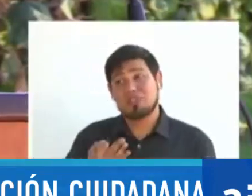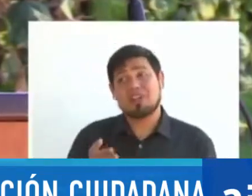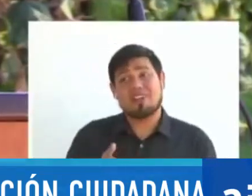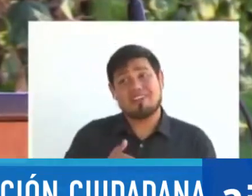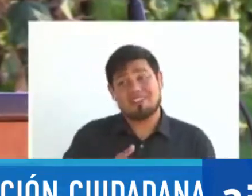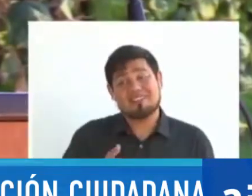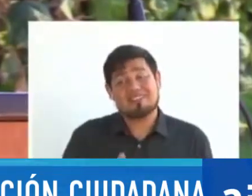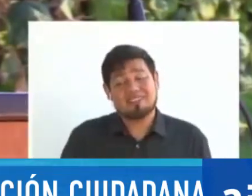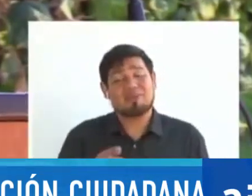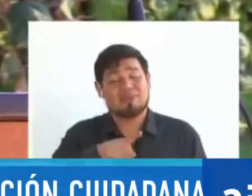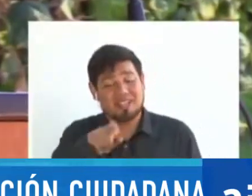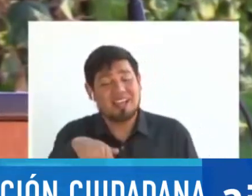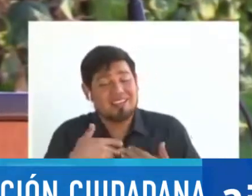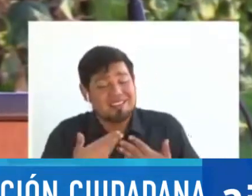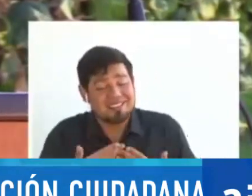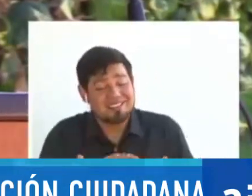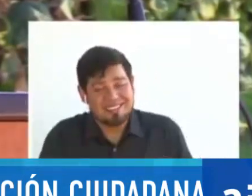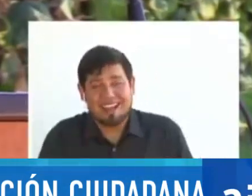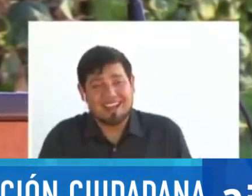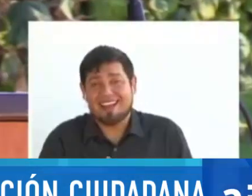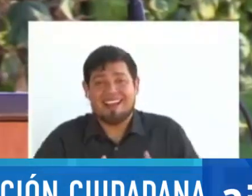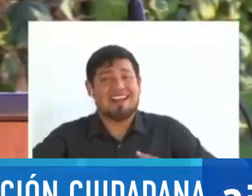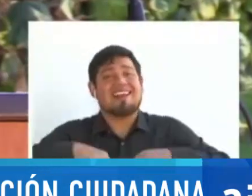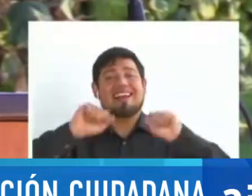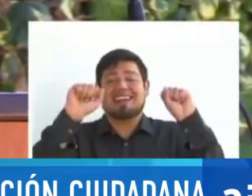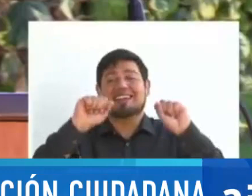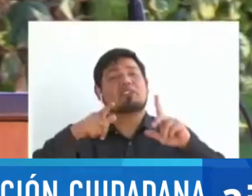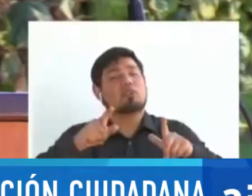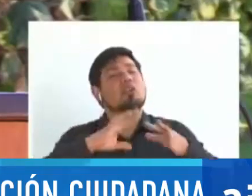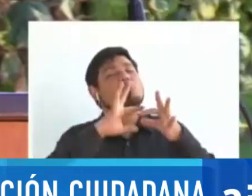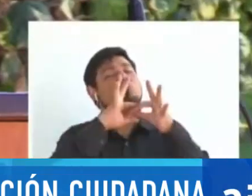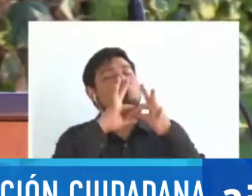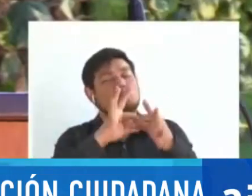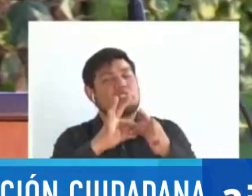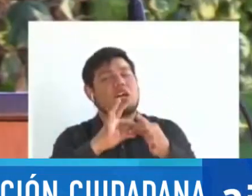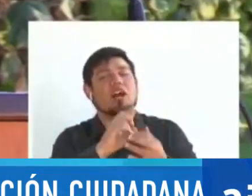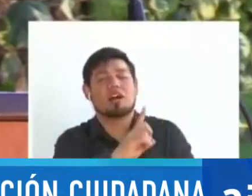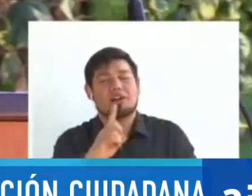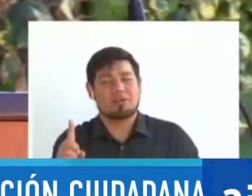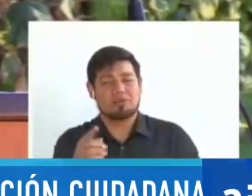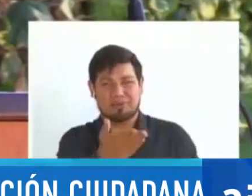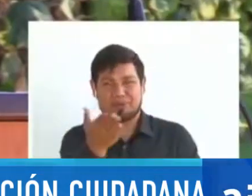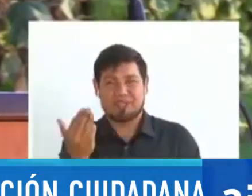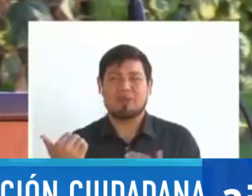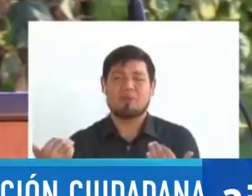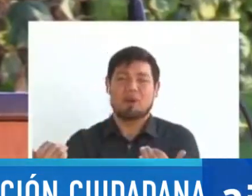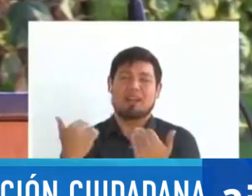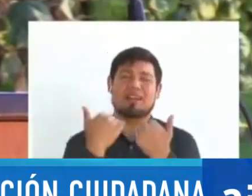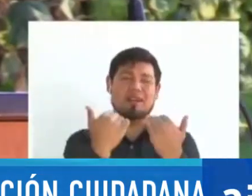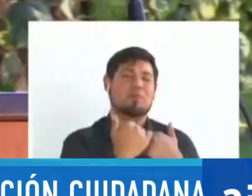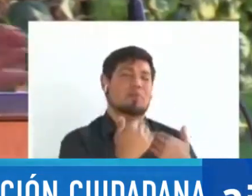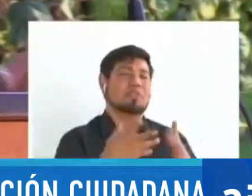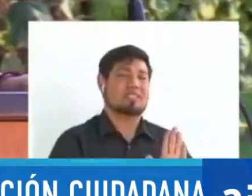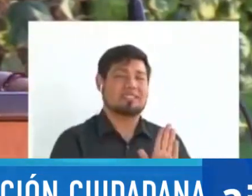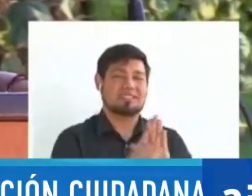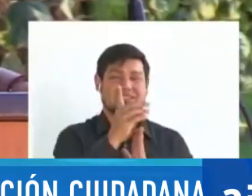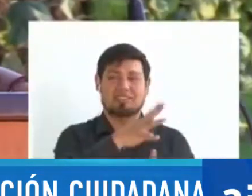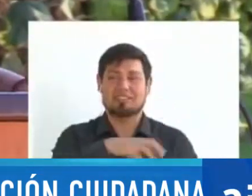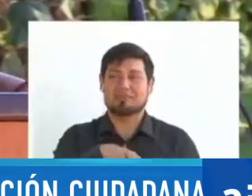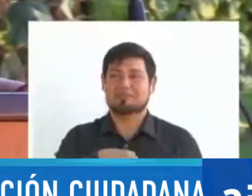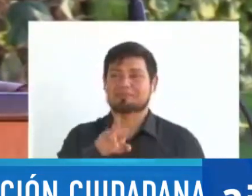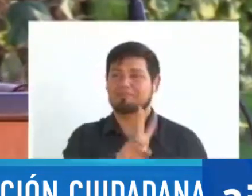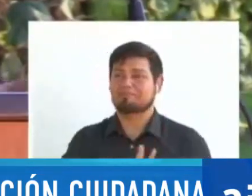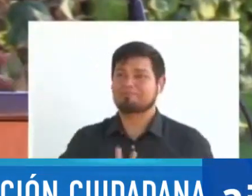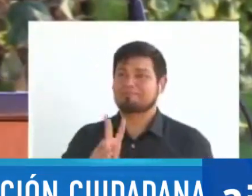destacadas. Y agradecerles por el aporte que hacen a Valdivia. Junto con eso, además, creo que me toca a